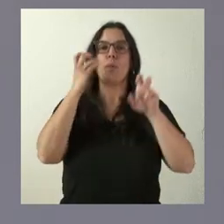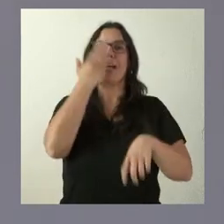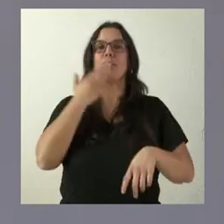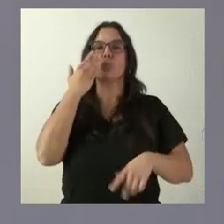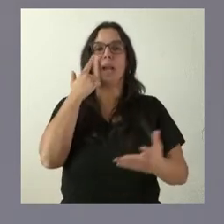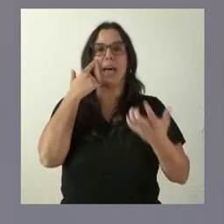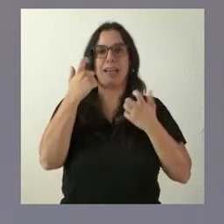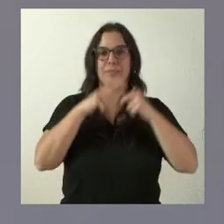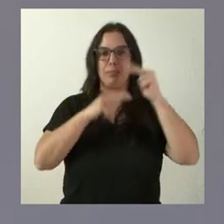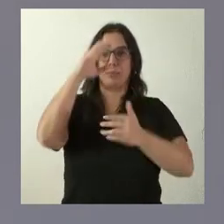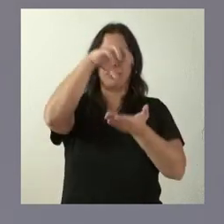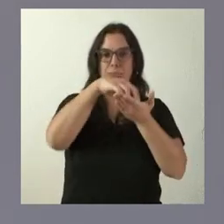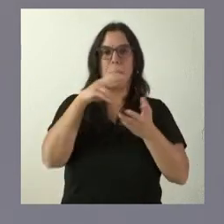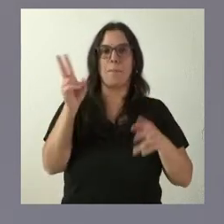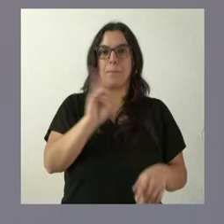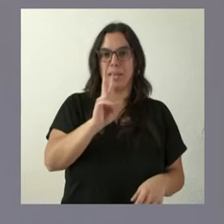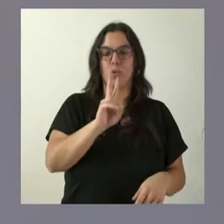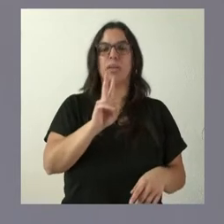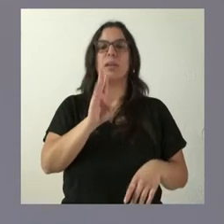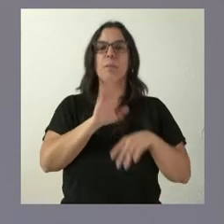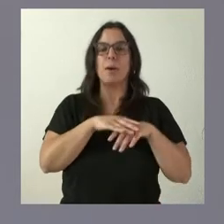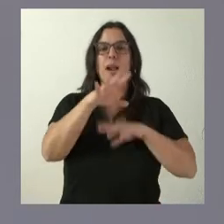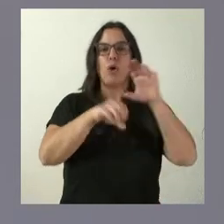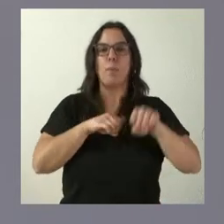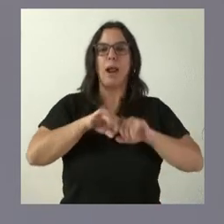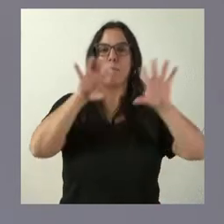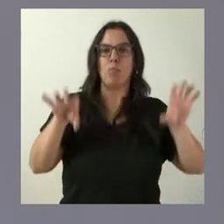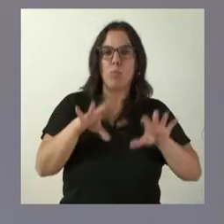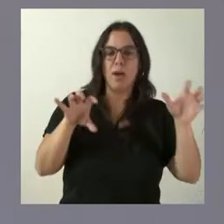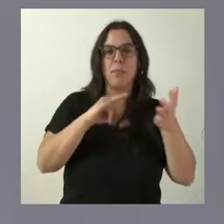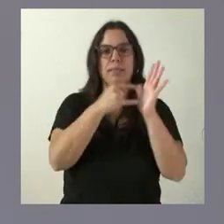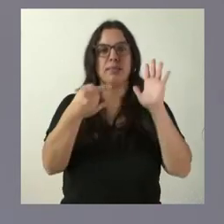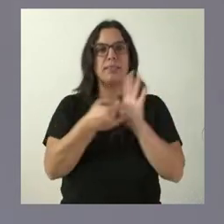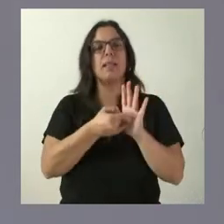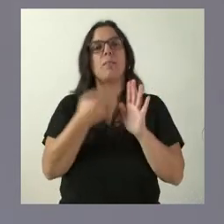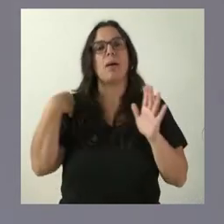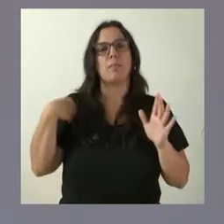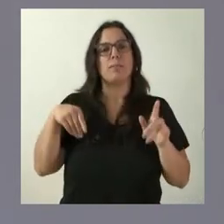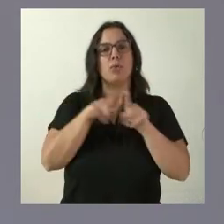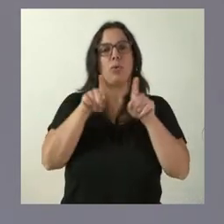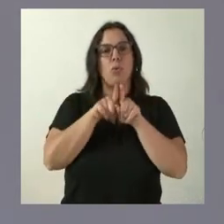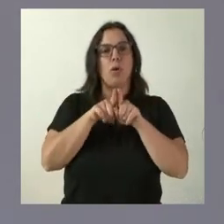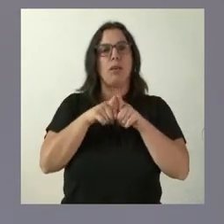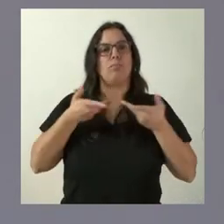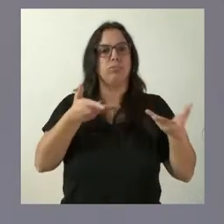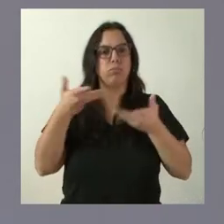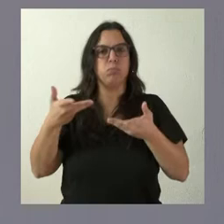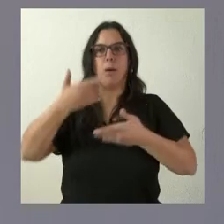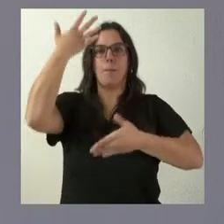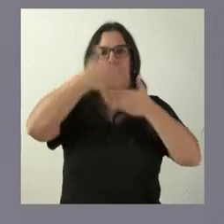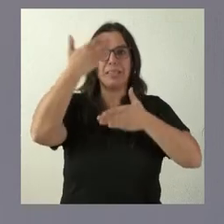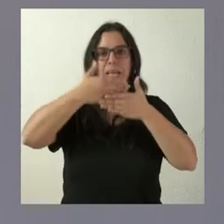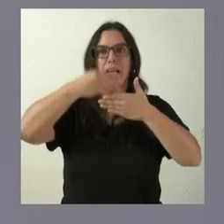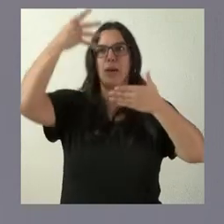construyendo en Valladolid y, en este caso, se destinará al equipamiento del mobiliario y al sistema de escurecimiento para las aulas, hablamos de persianas, estores,